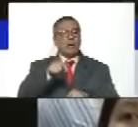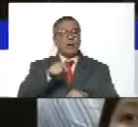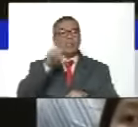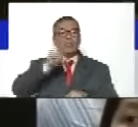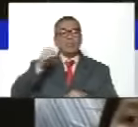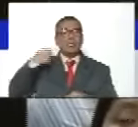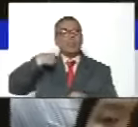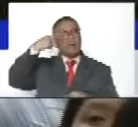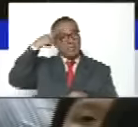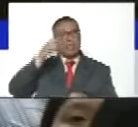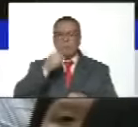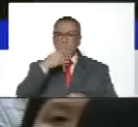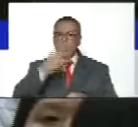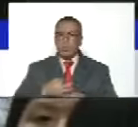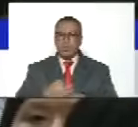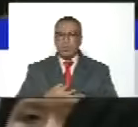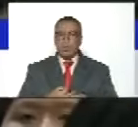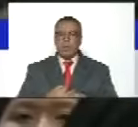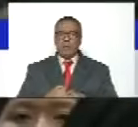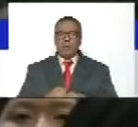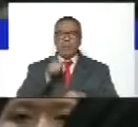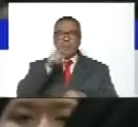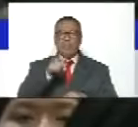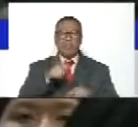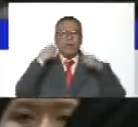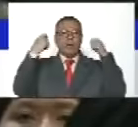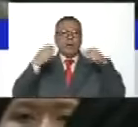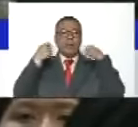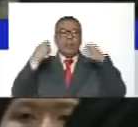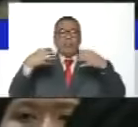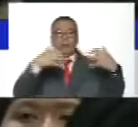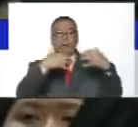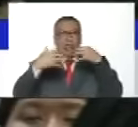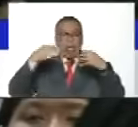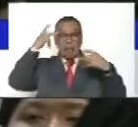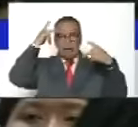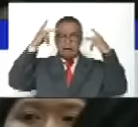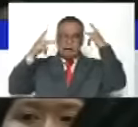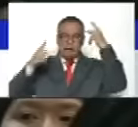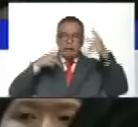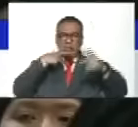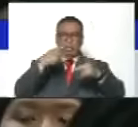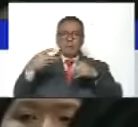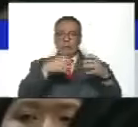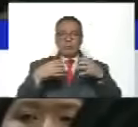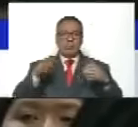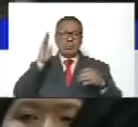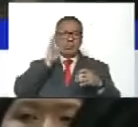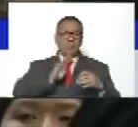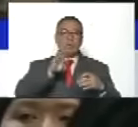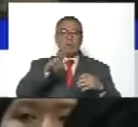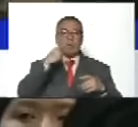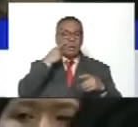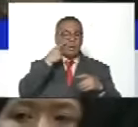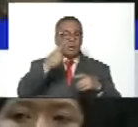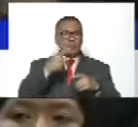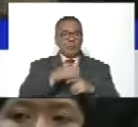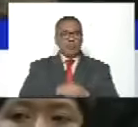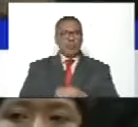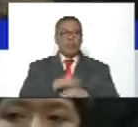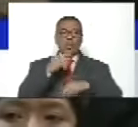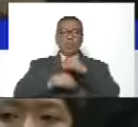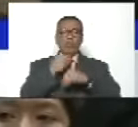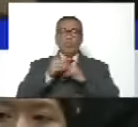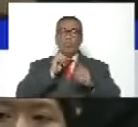sí parece lógico dar lugar a campañas de guerra psicológica, operaciones de guerra sucia, y observamos